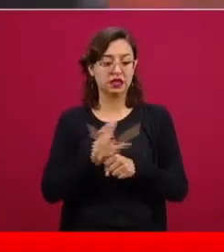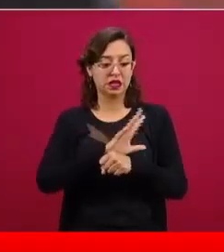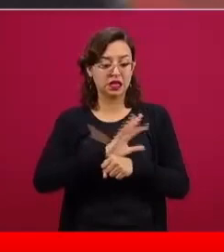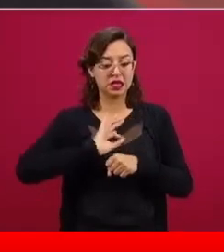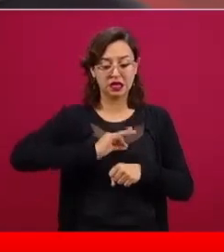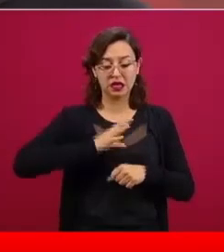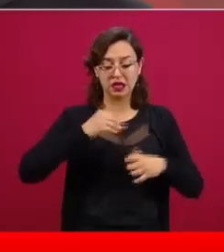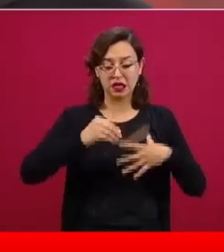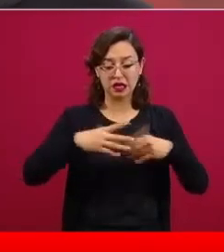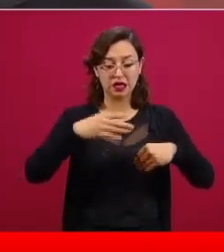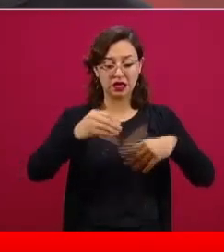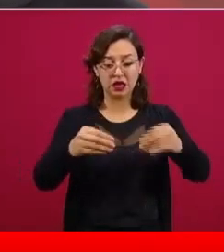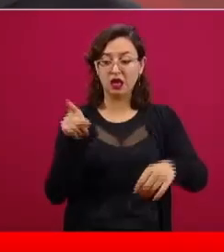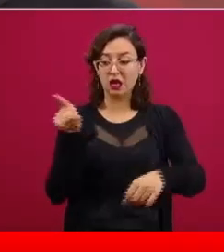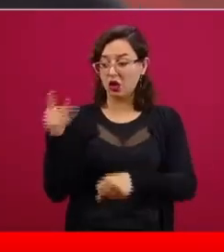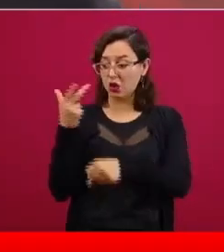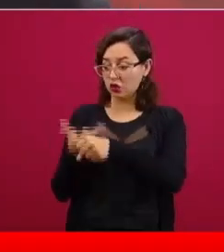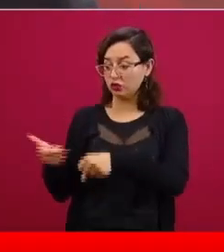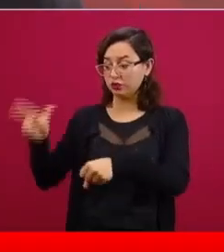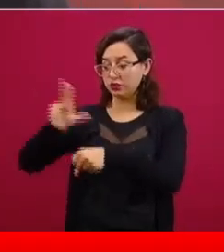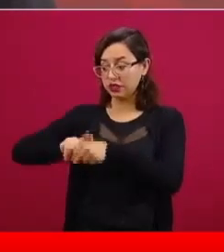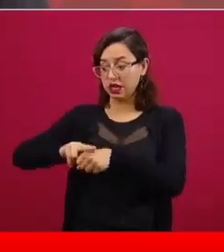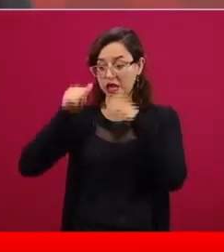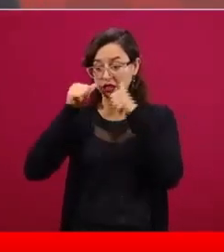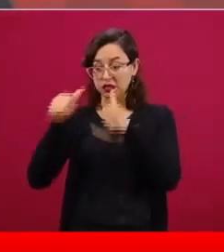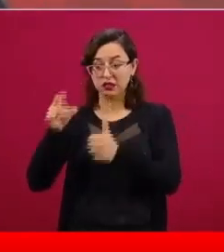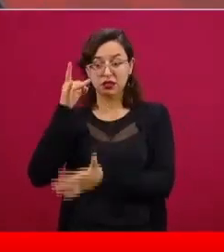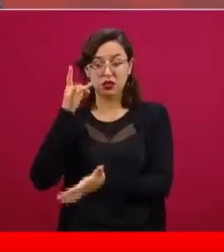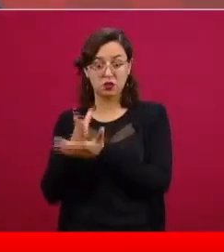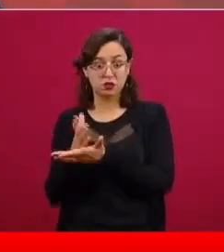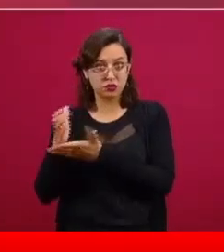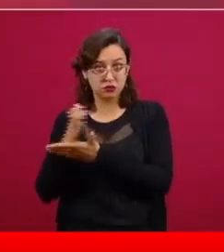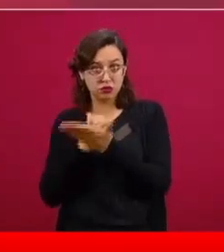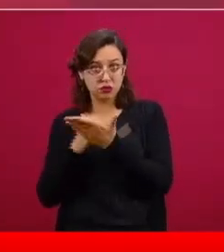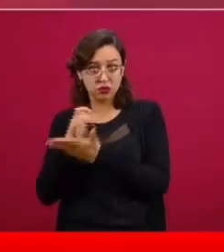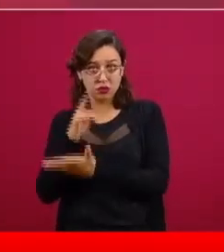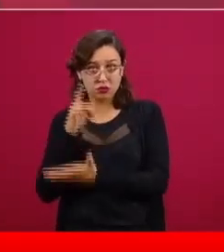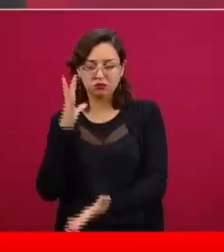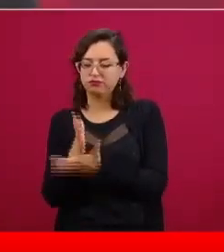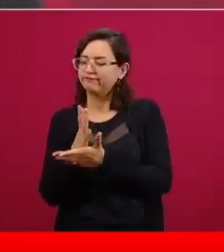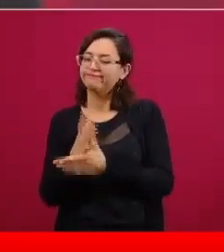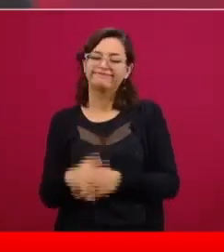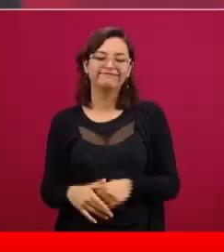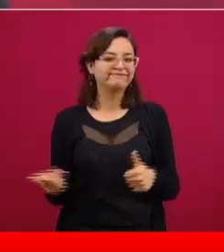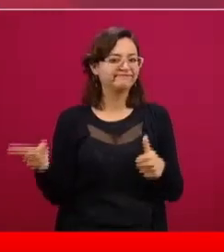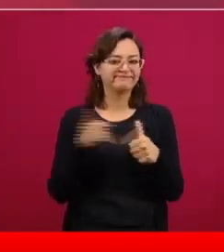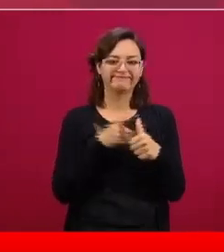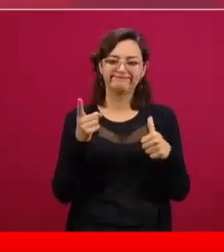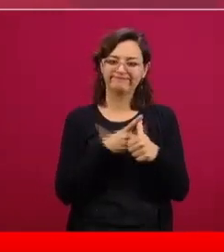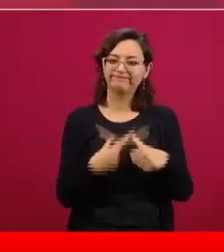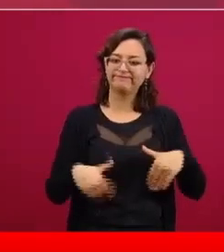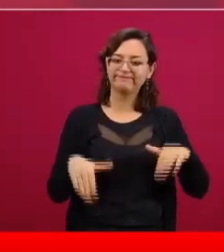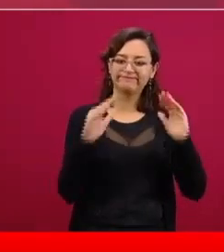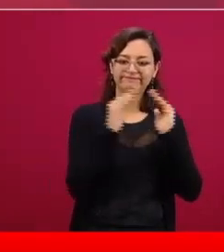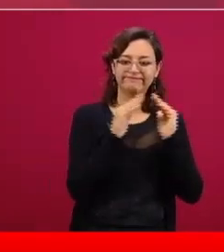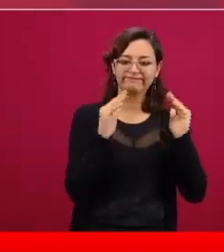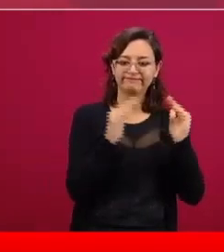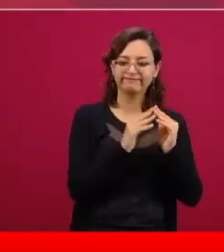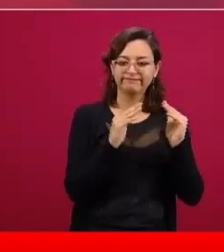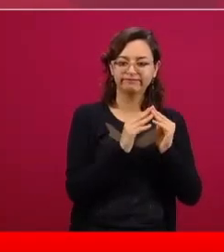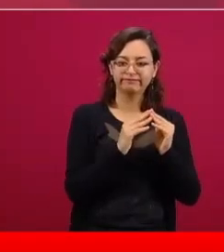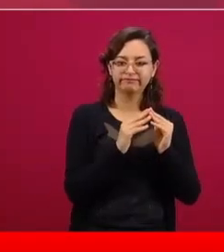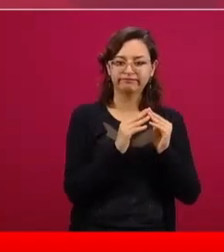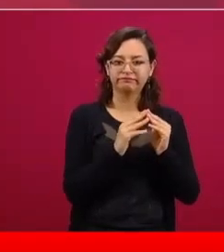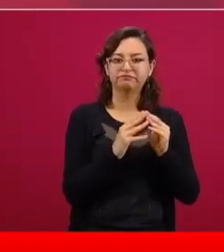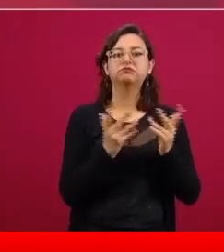curaba solo en los hospitales, sino en las casas, que la